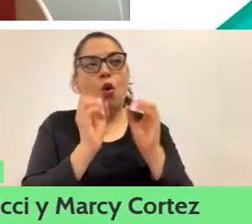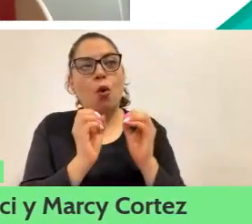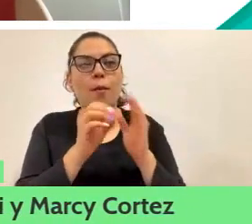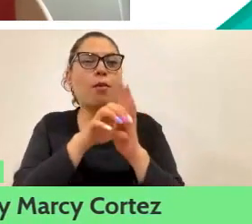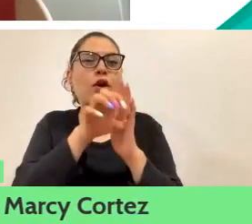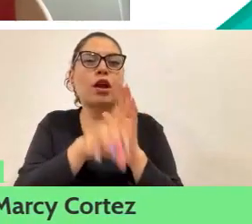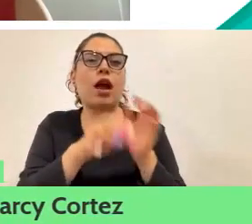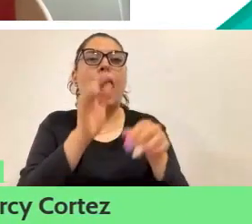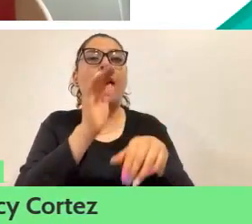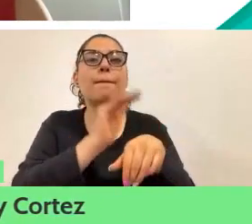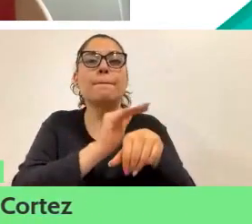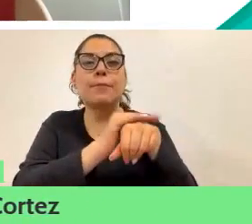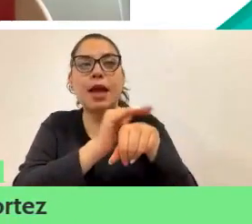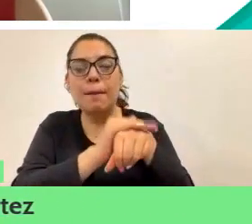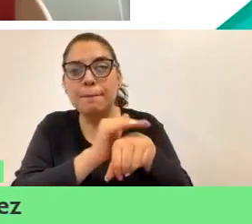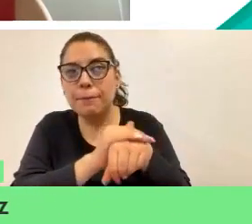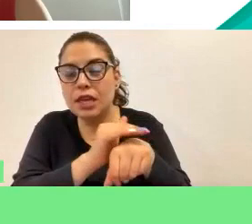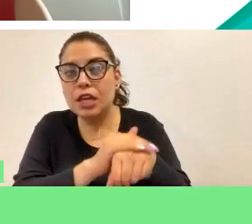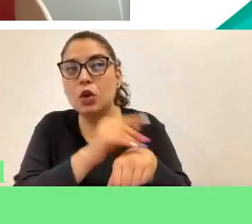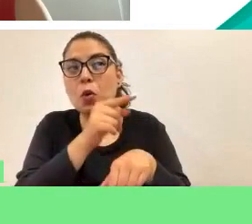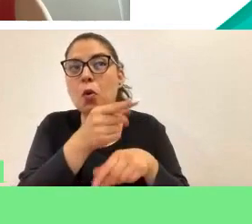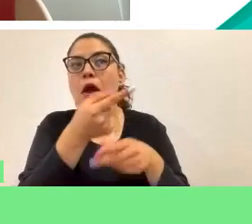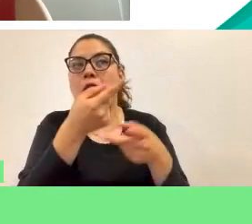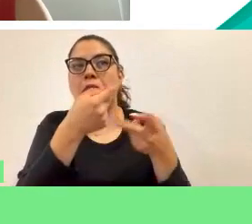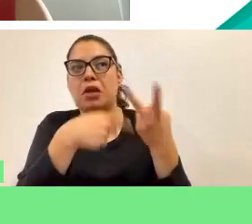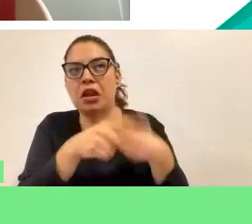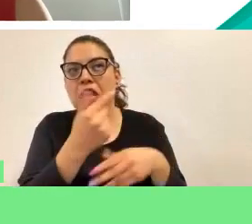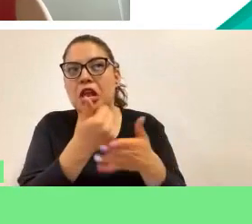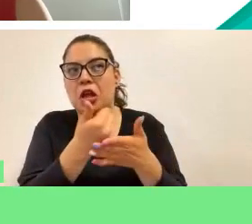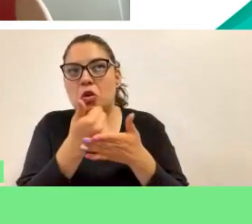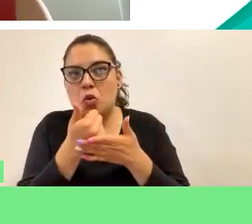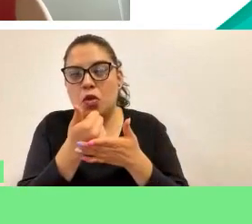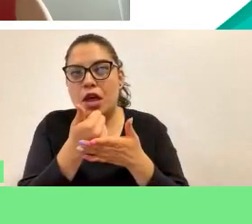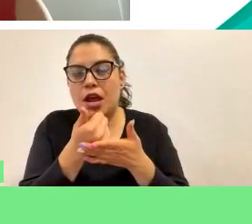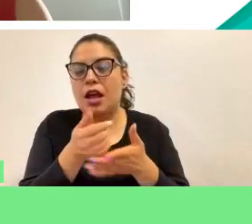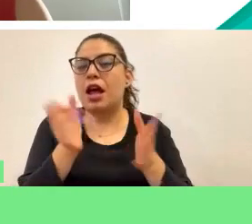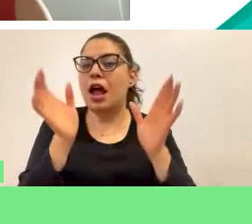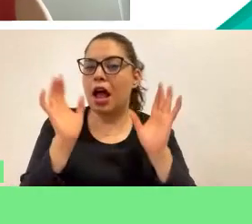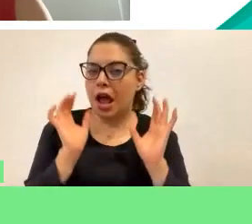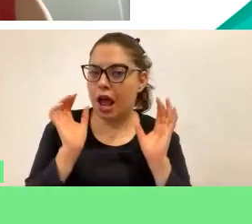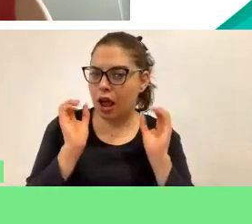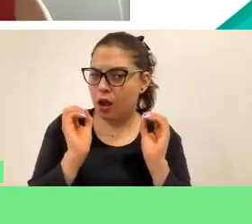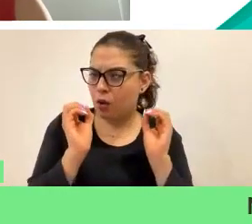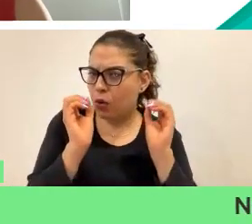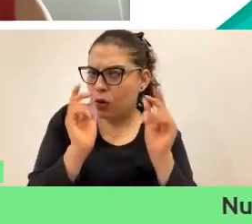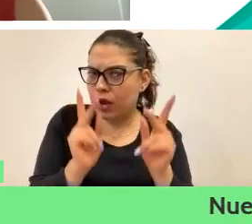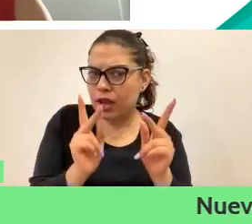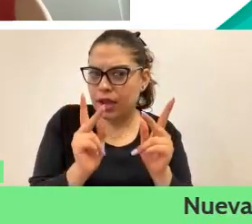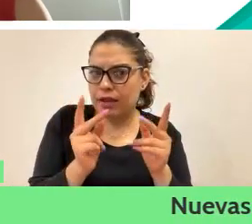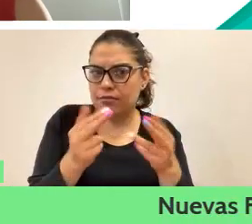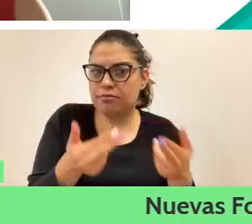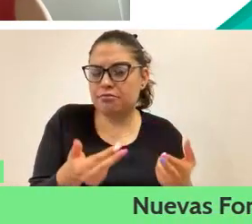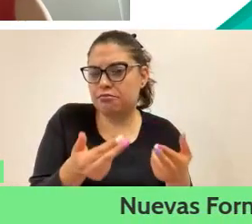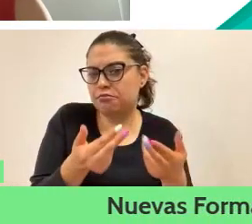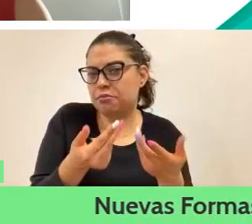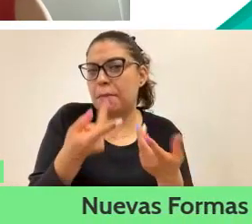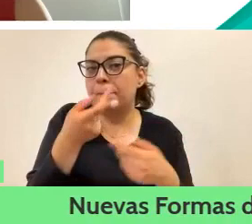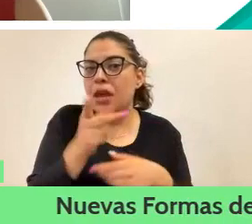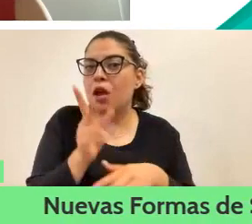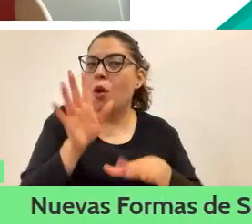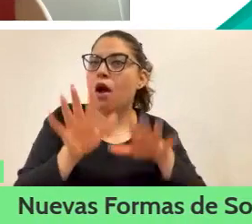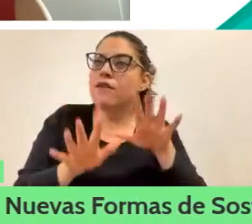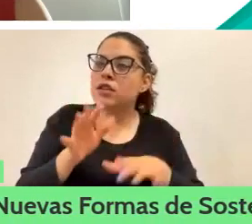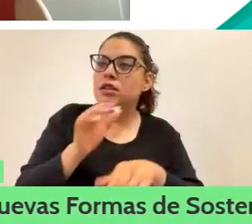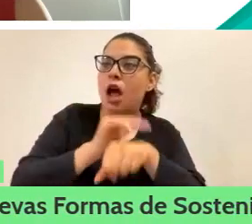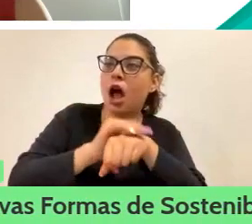la tarea porque le encanta lo que hacemos, entonces se suma el amigo y nos da un poco de su tiempo, pero después el amigo se va,